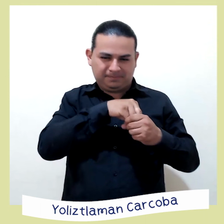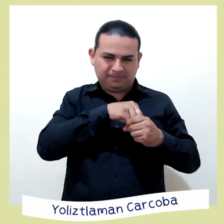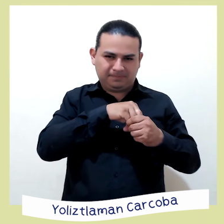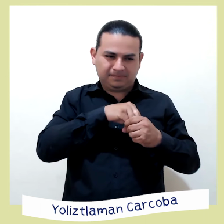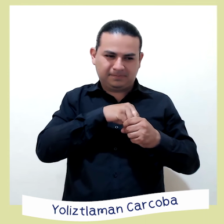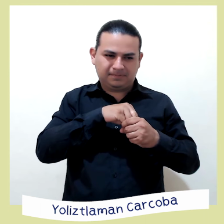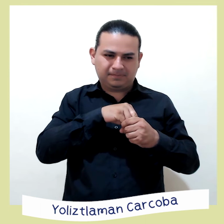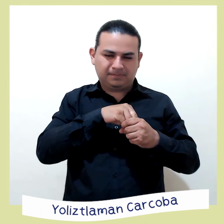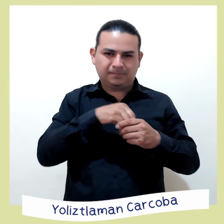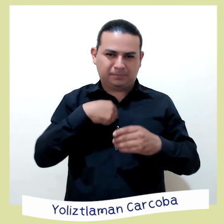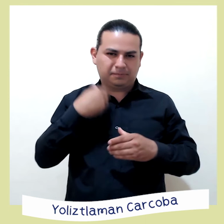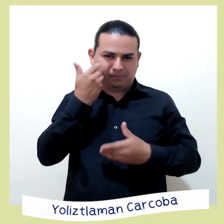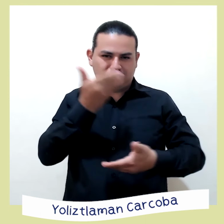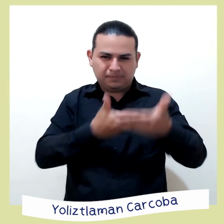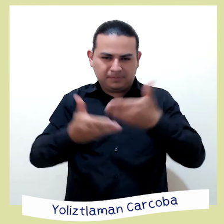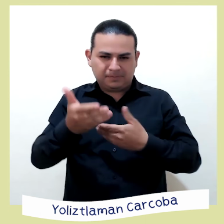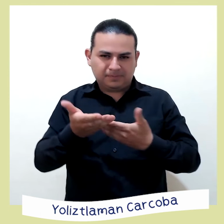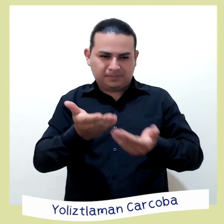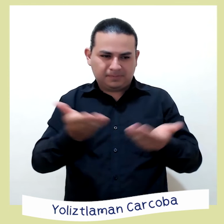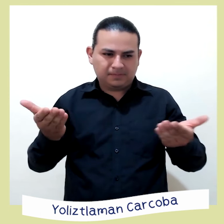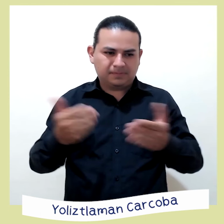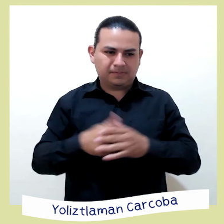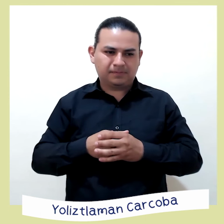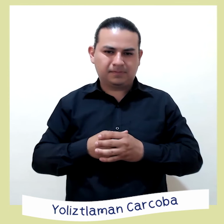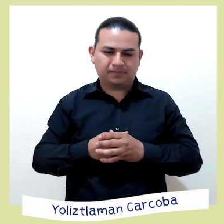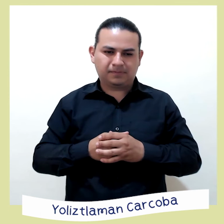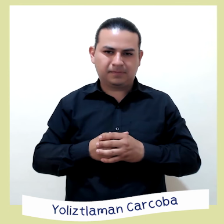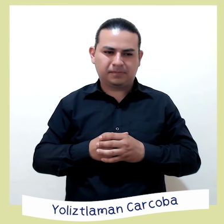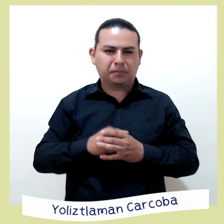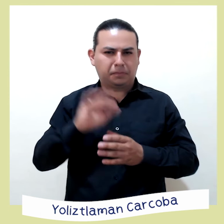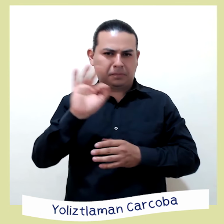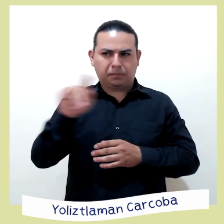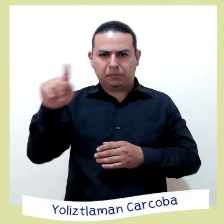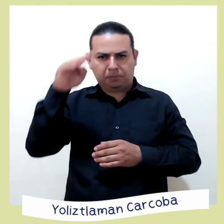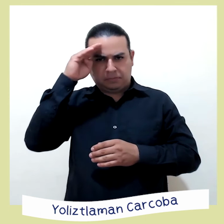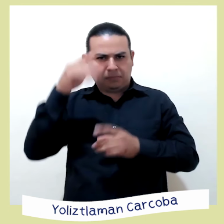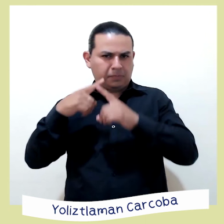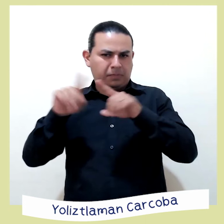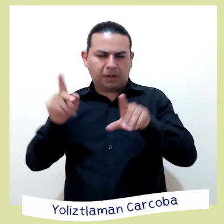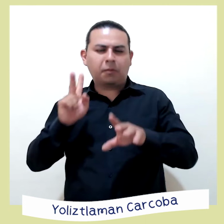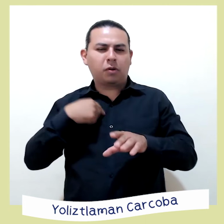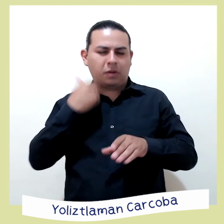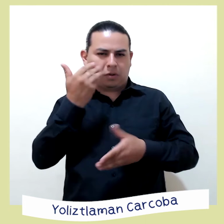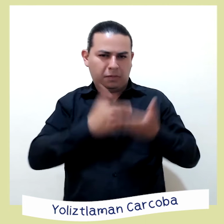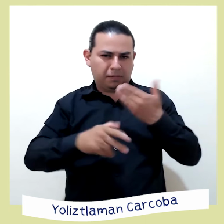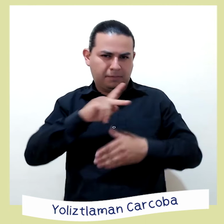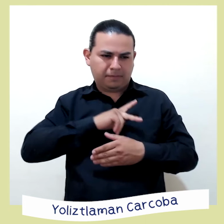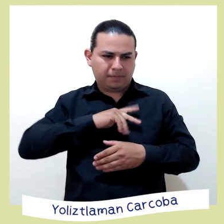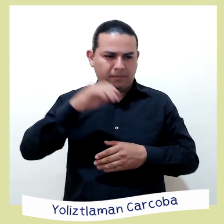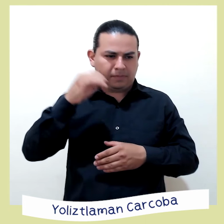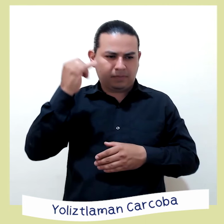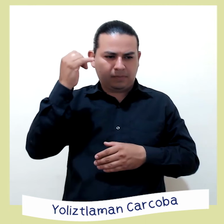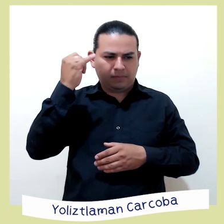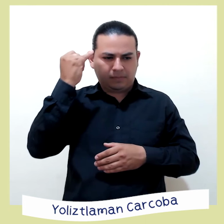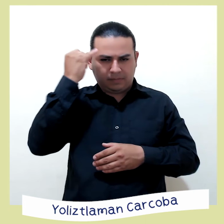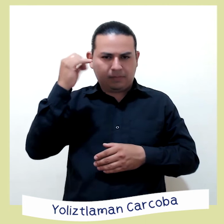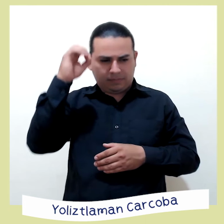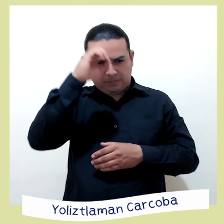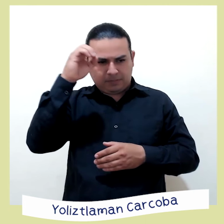escuchar, eh, quisiera citar y compartir con ustedes también una publicación que puede ser de interés y que está accesible para